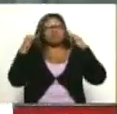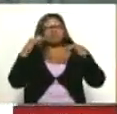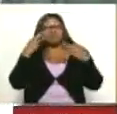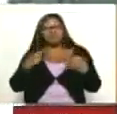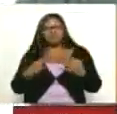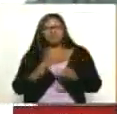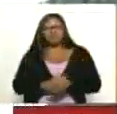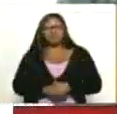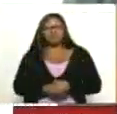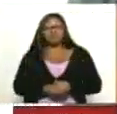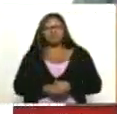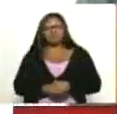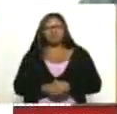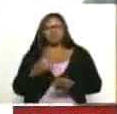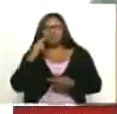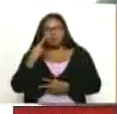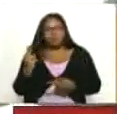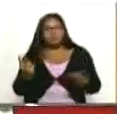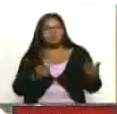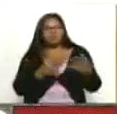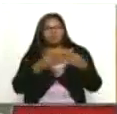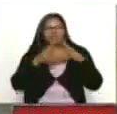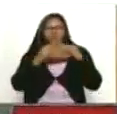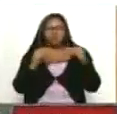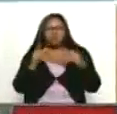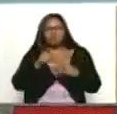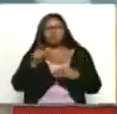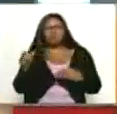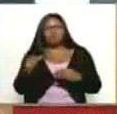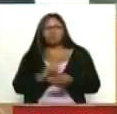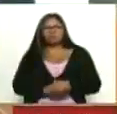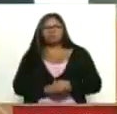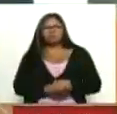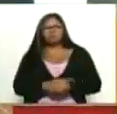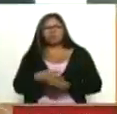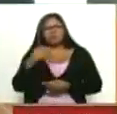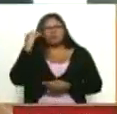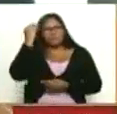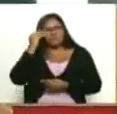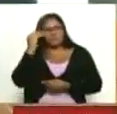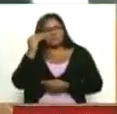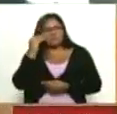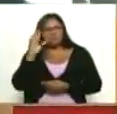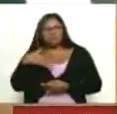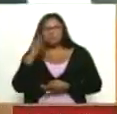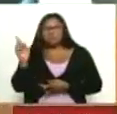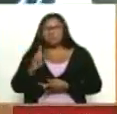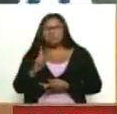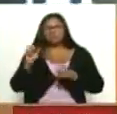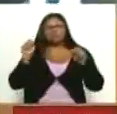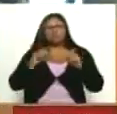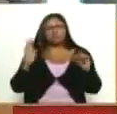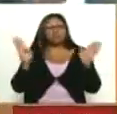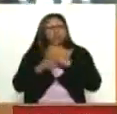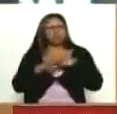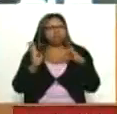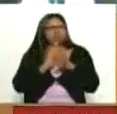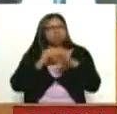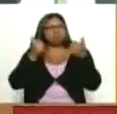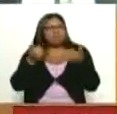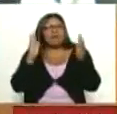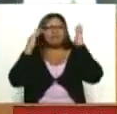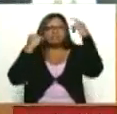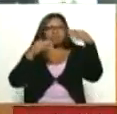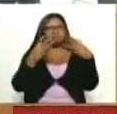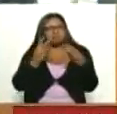que sirva esto como invitación a todos los que están pensando que si pueden venir, esto está fluido, la atención es